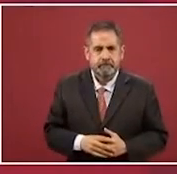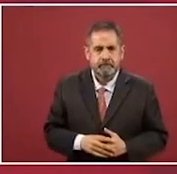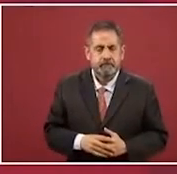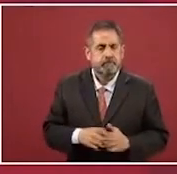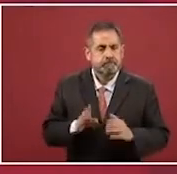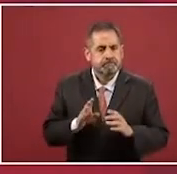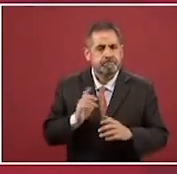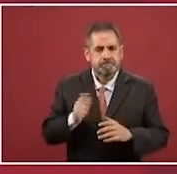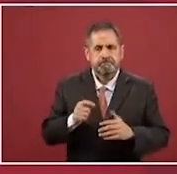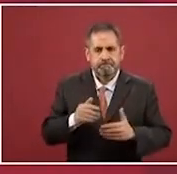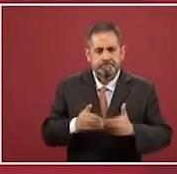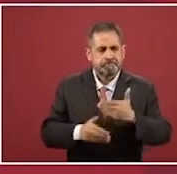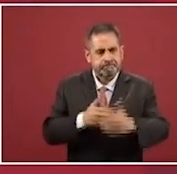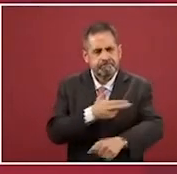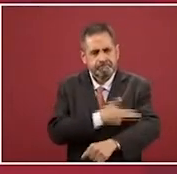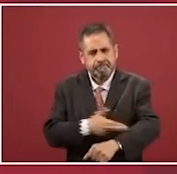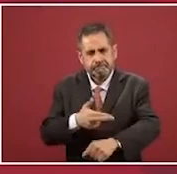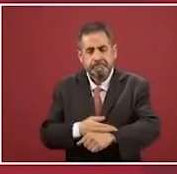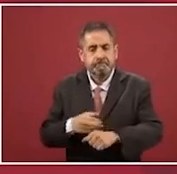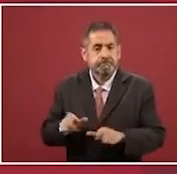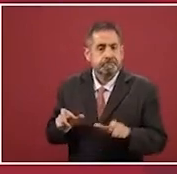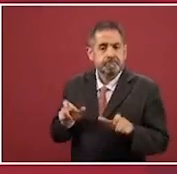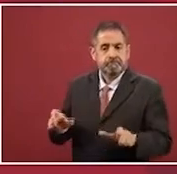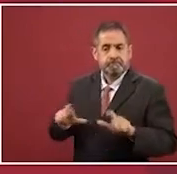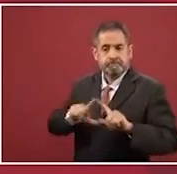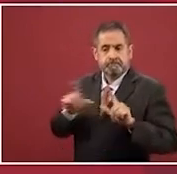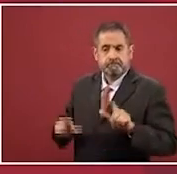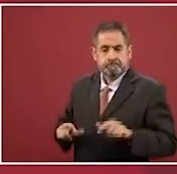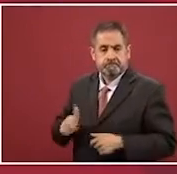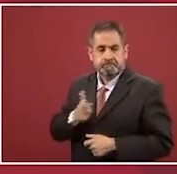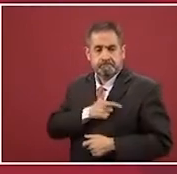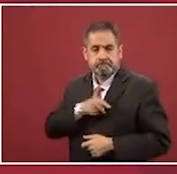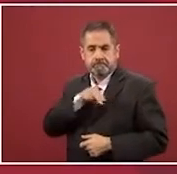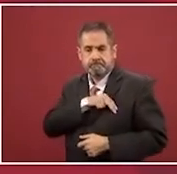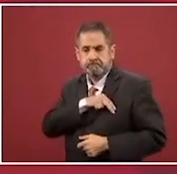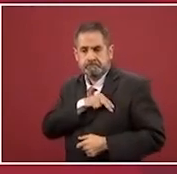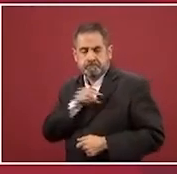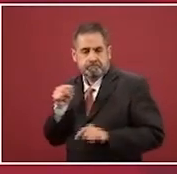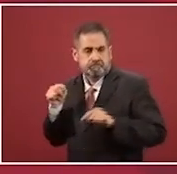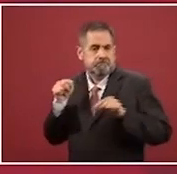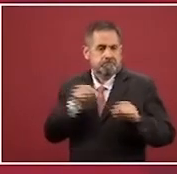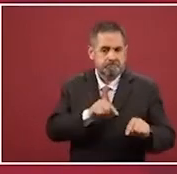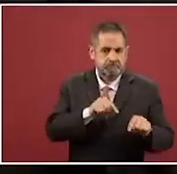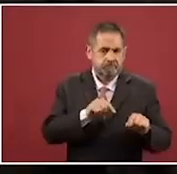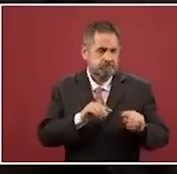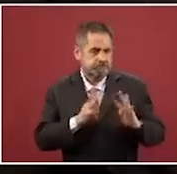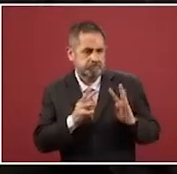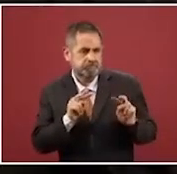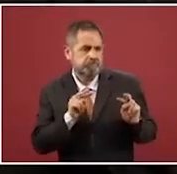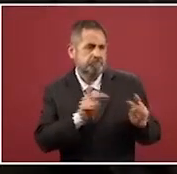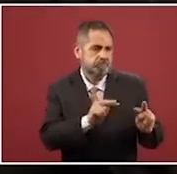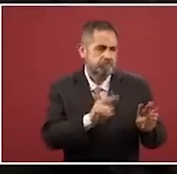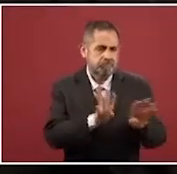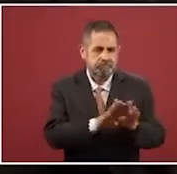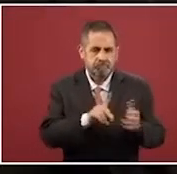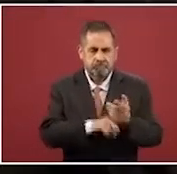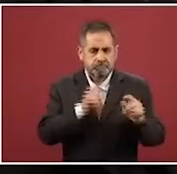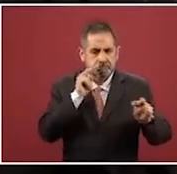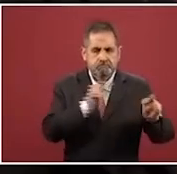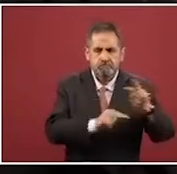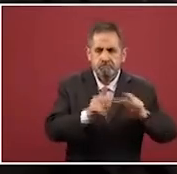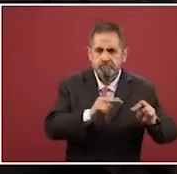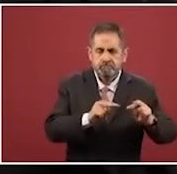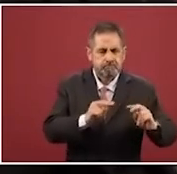lo estamos atendiendo con la Guardia Nacional en todo lo que podemos. Se